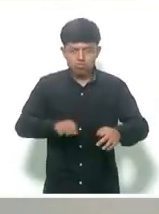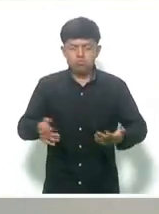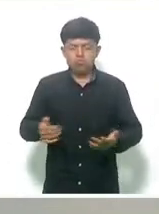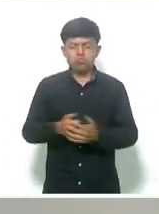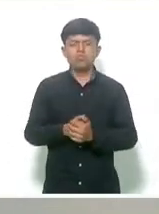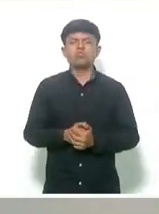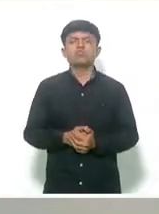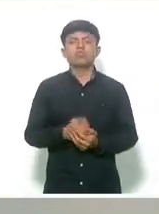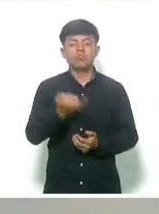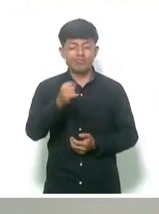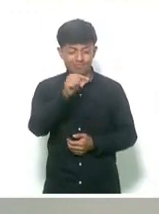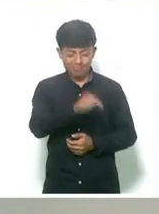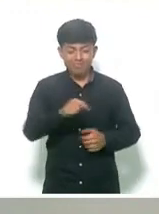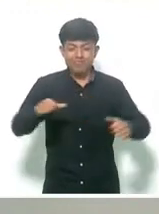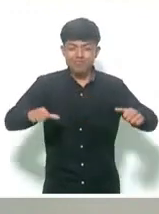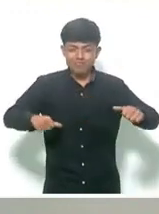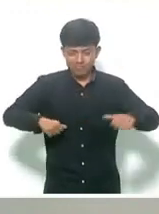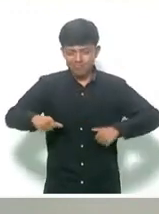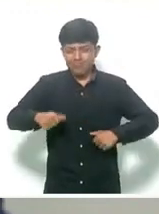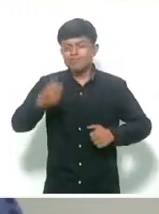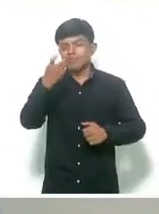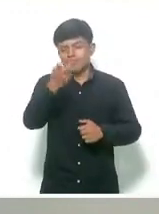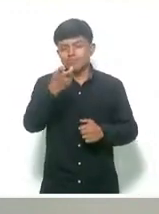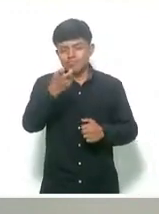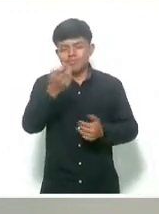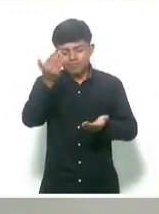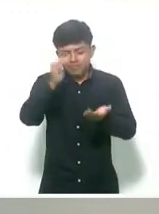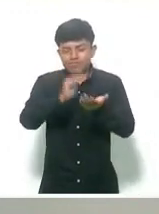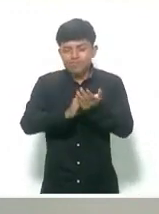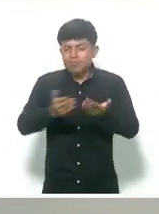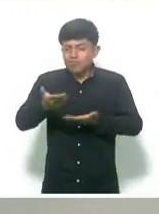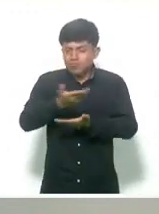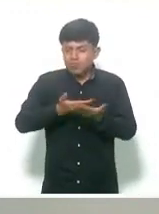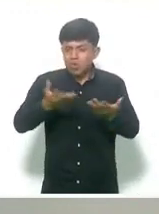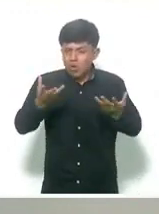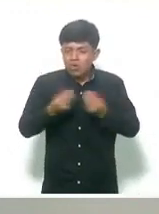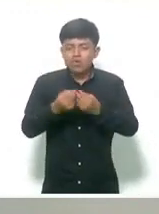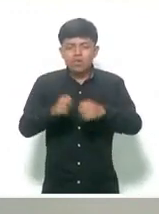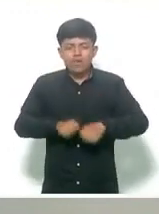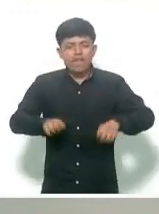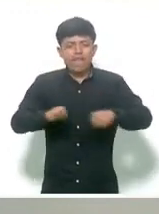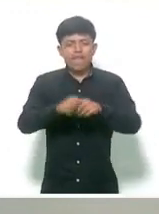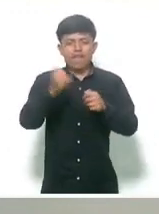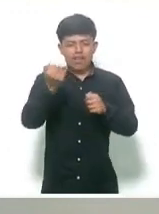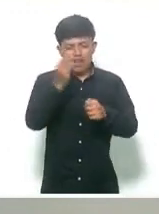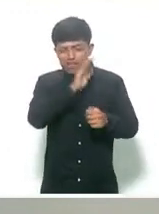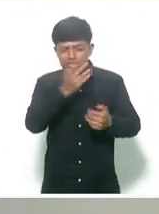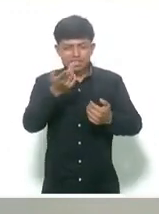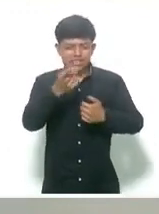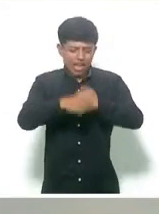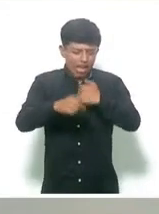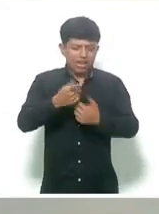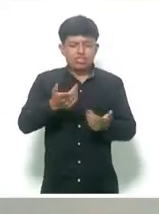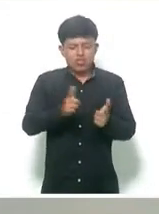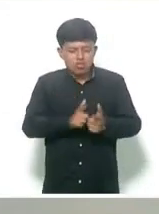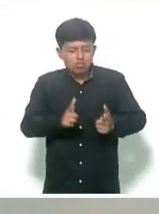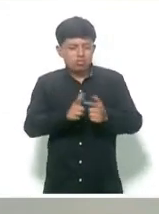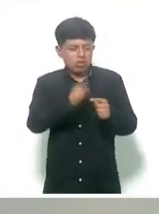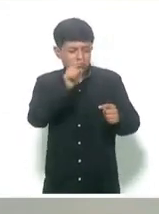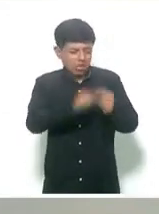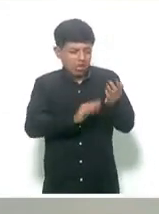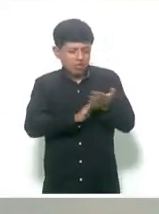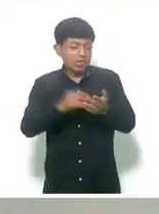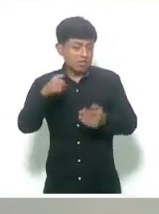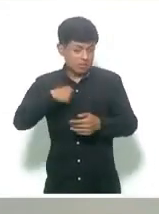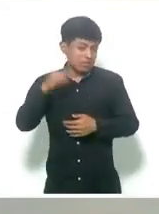que te va a permitir disminuir la incidencia delictiva incluida la parte de delincuencia organizada en el caso específico de la propia fiscalía Bueno